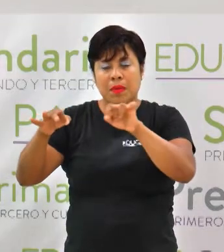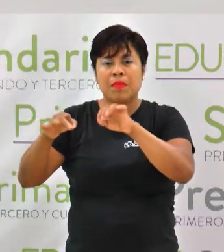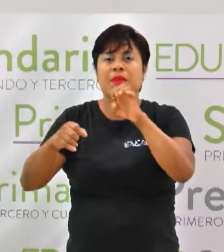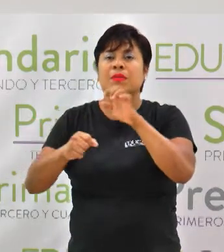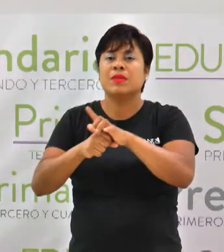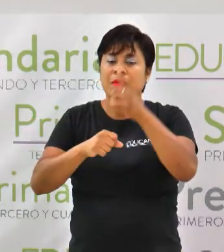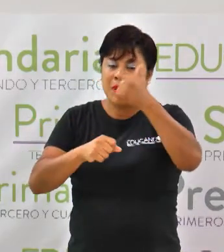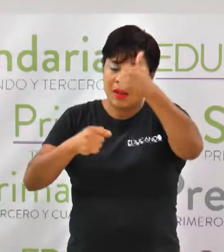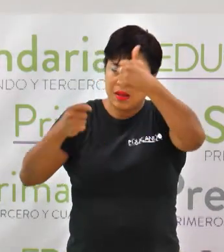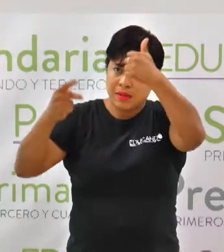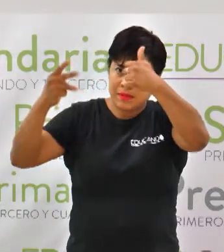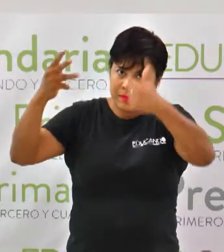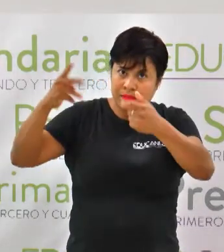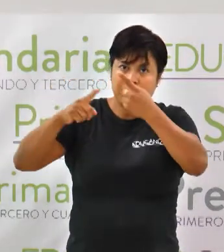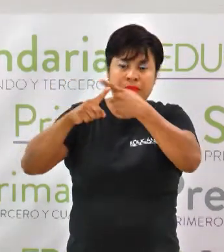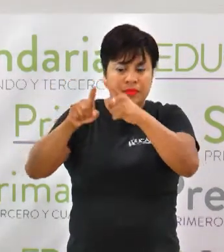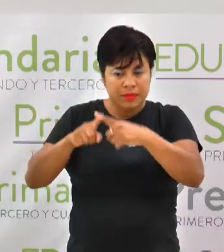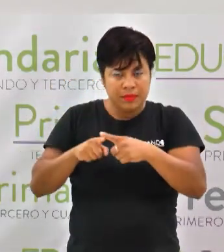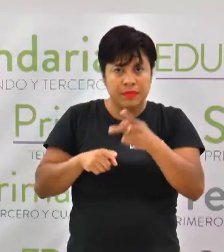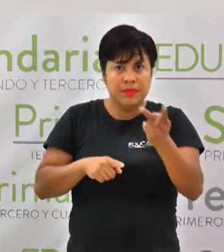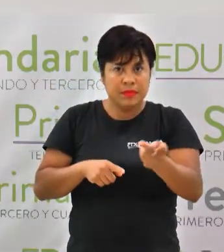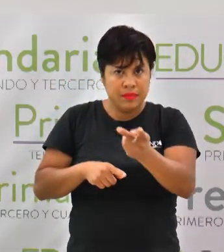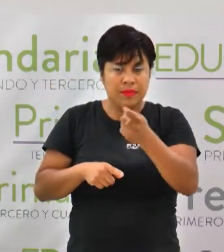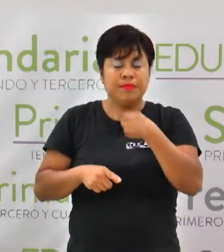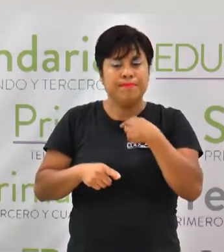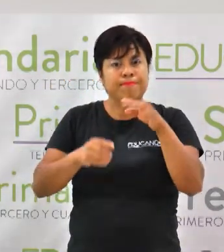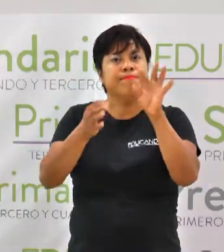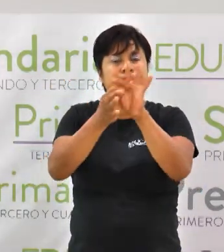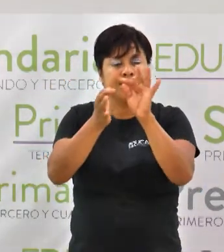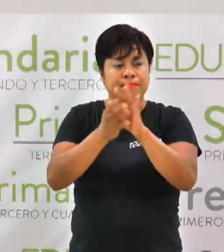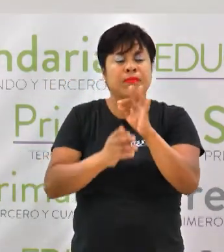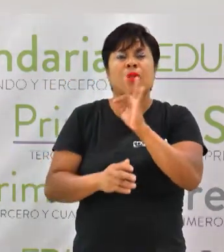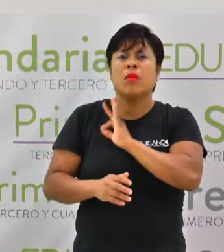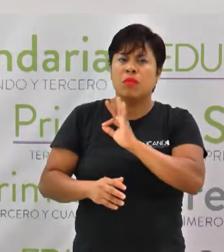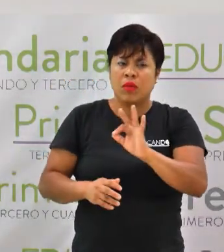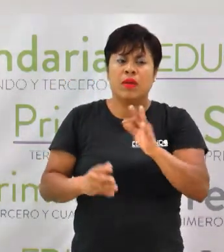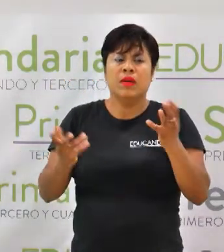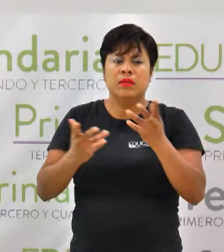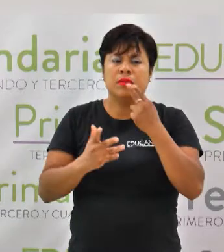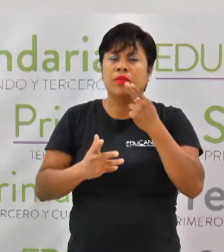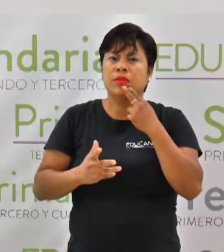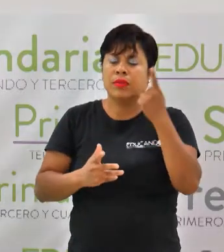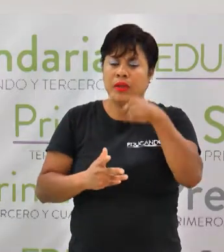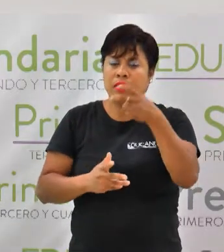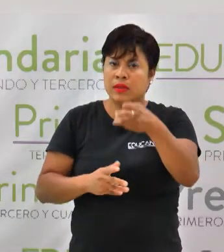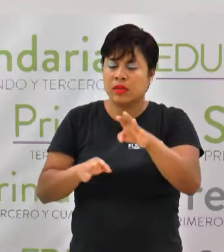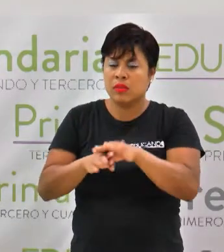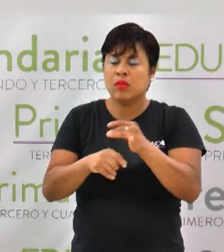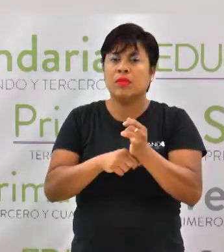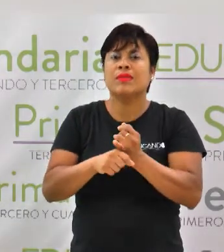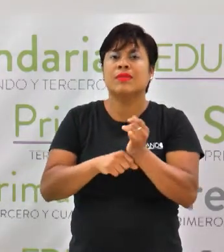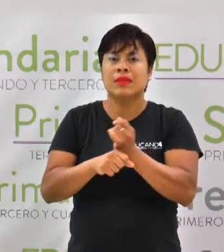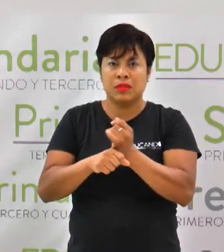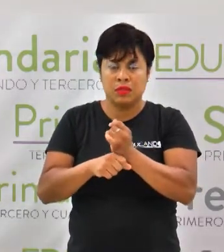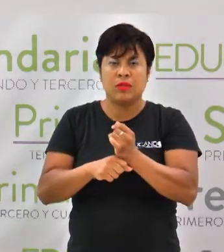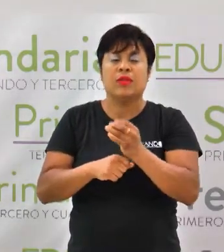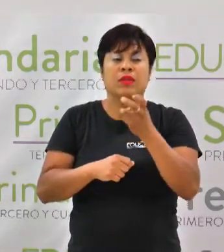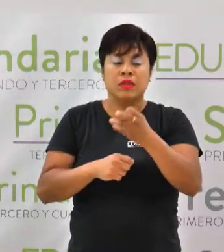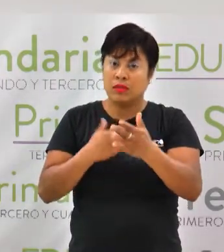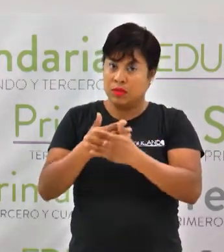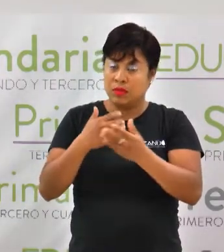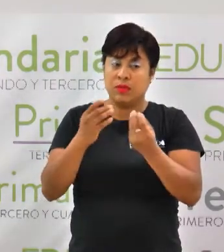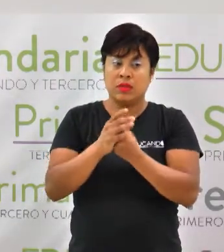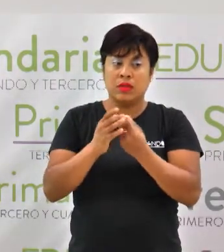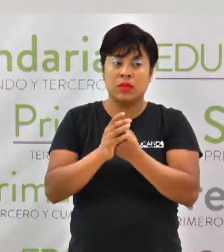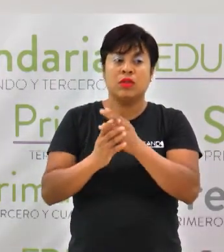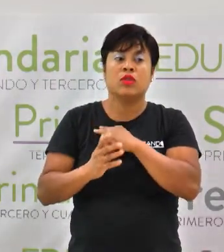hoja especial para cada una. Les voy a dar algunas pistas que pueden utilizar para llevar a cabo su investigación y en